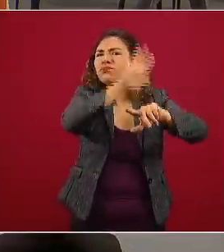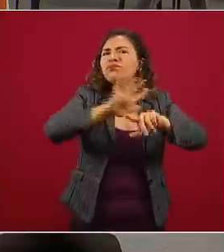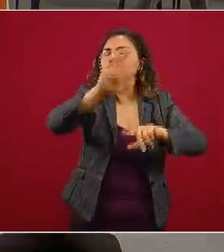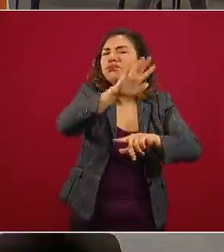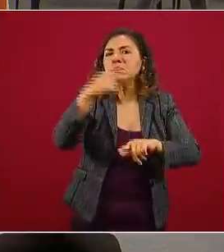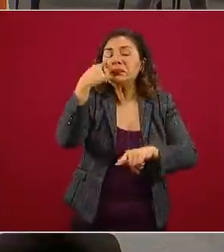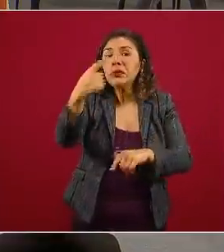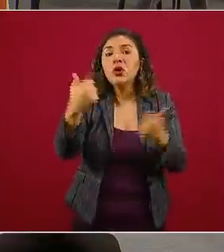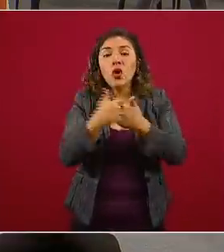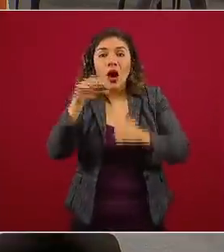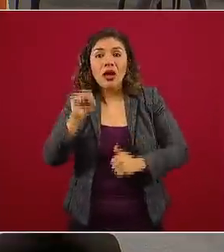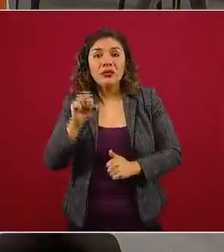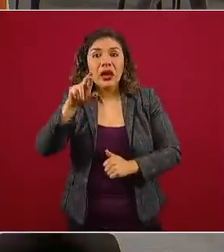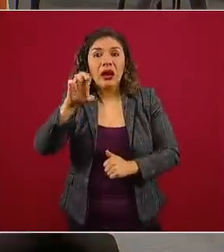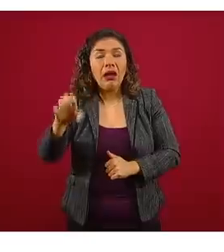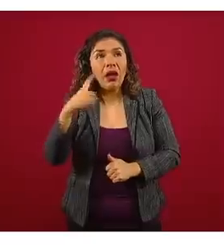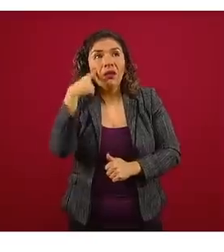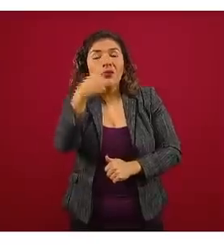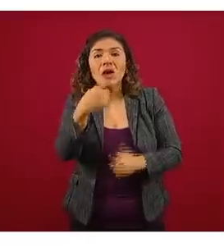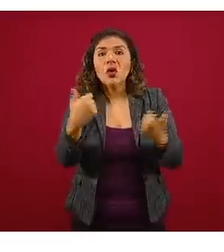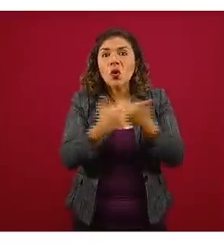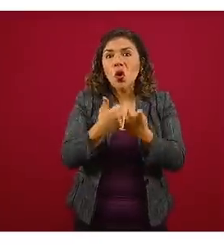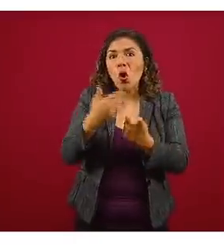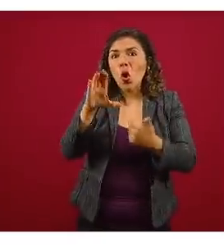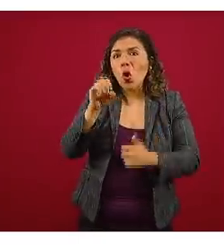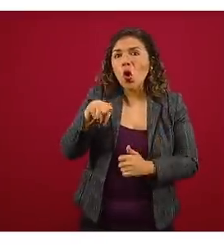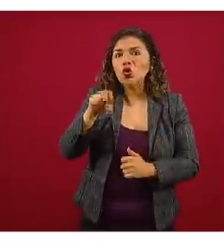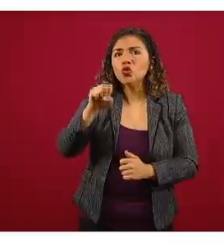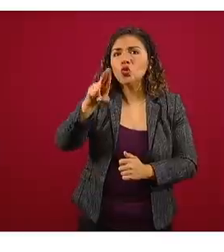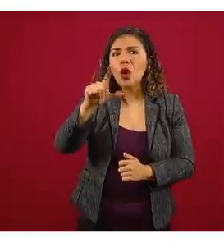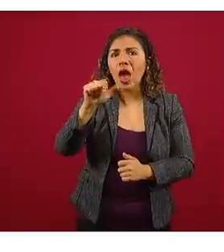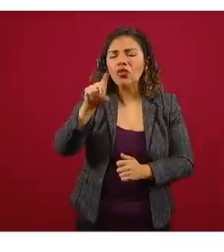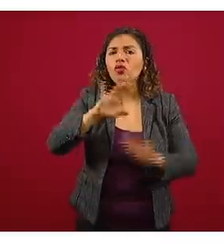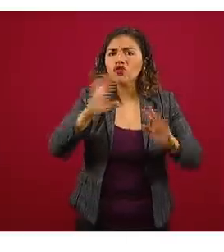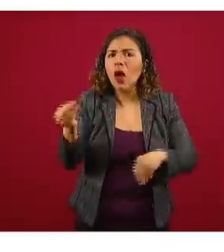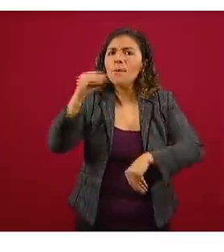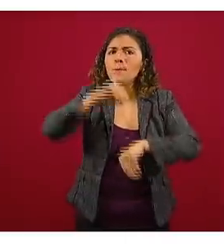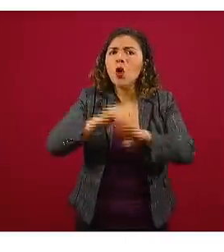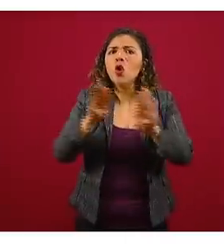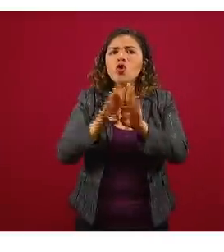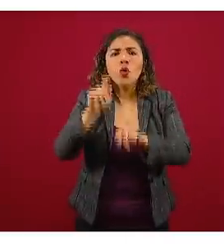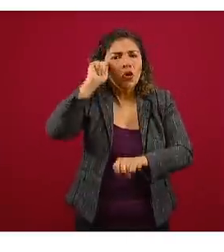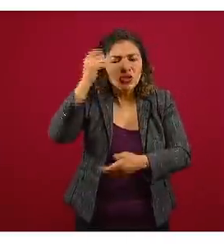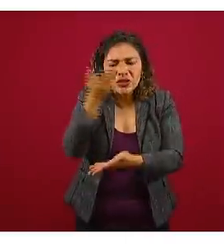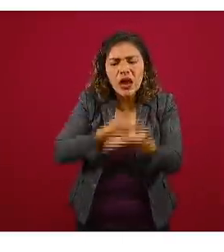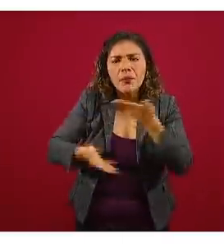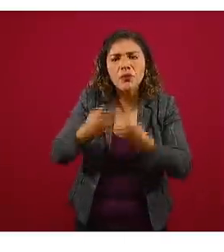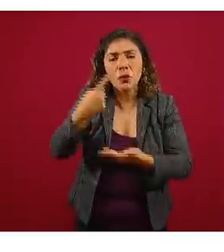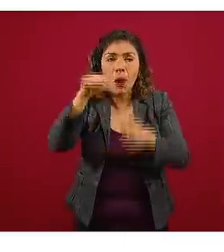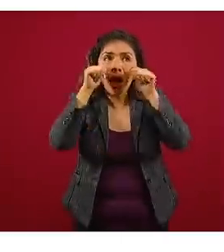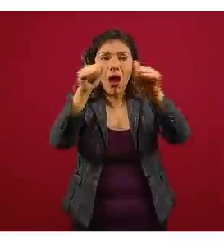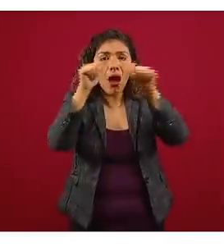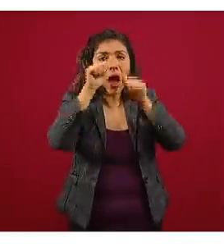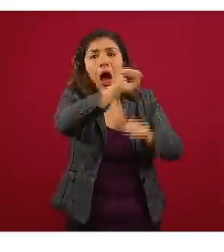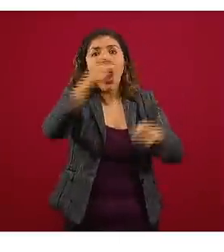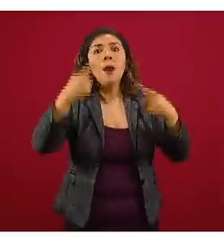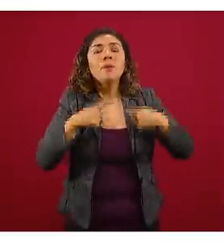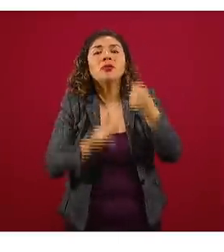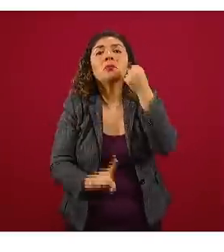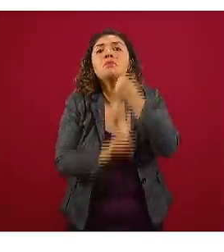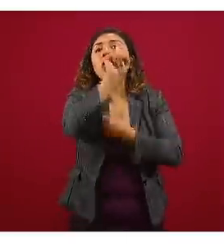exteriores a través de su red consular ha dispuesto una serie de servicios para atender a nuestros paisanos que pudieron haber